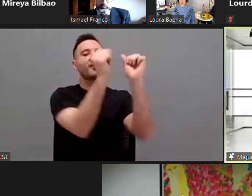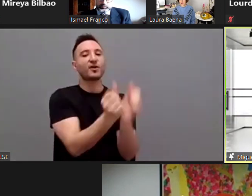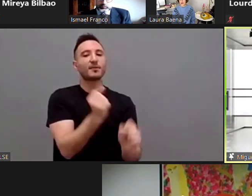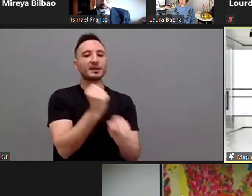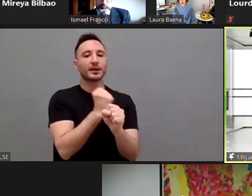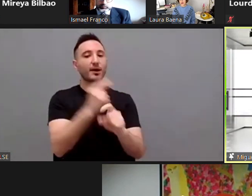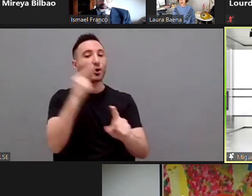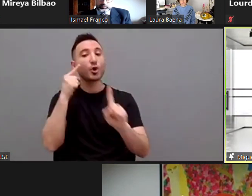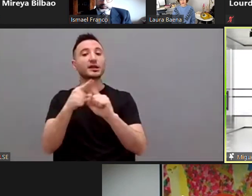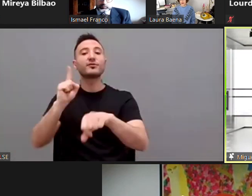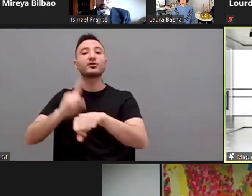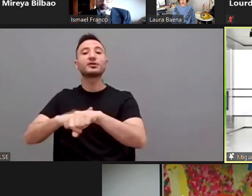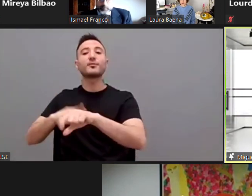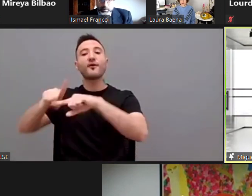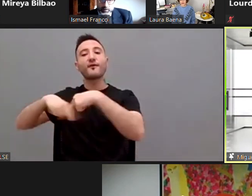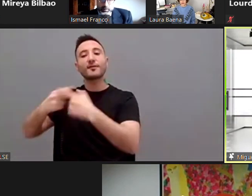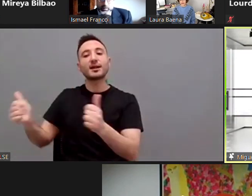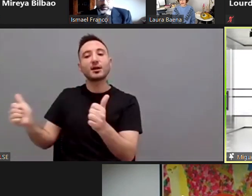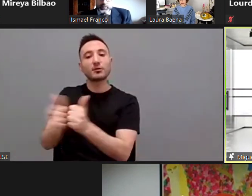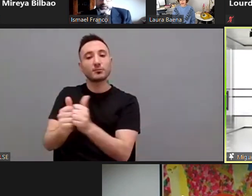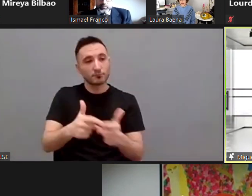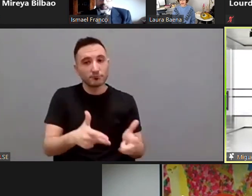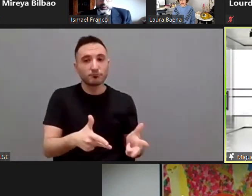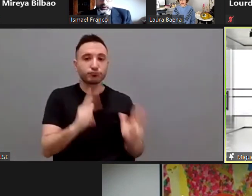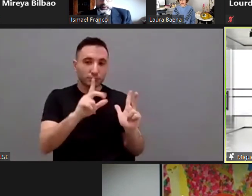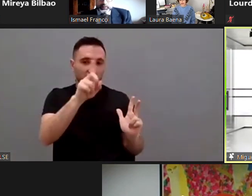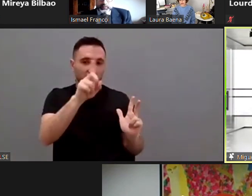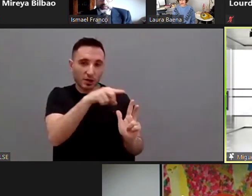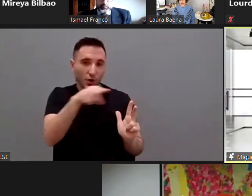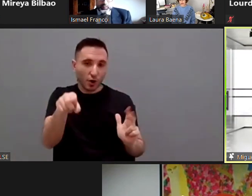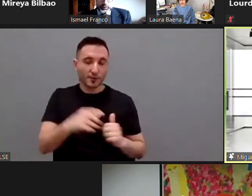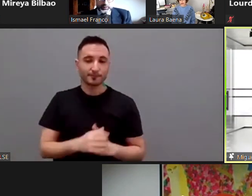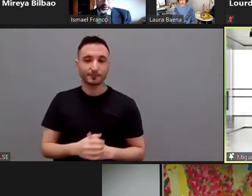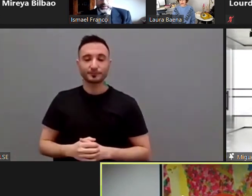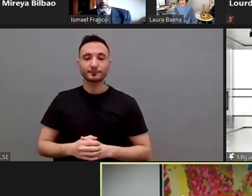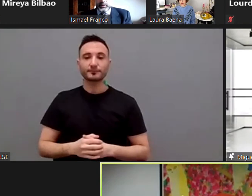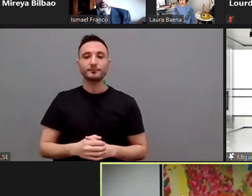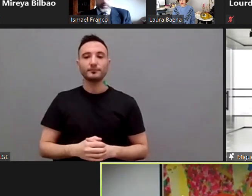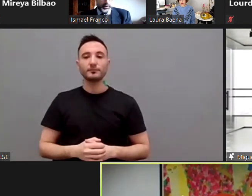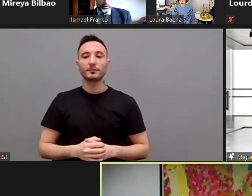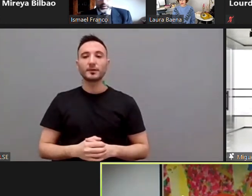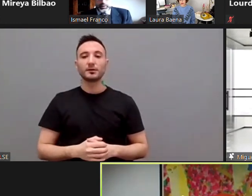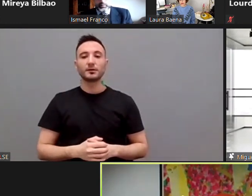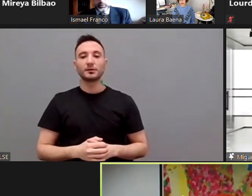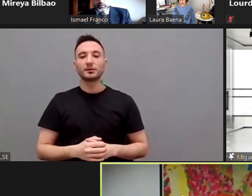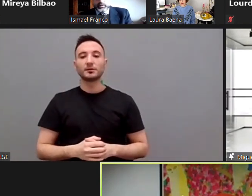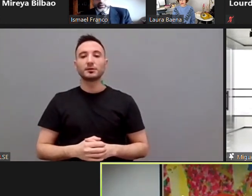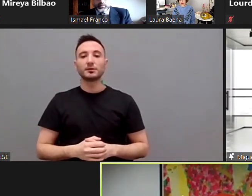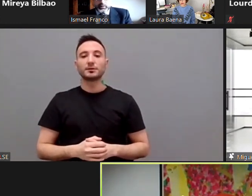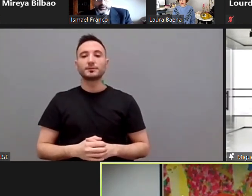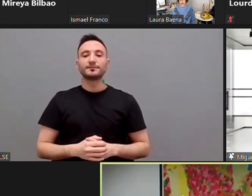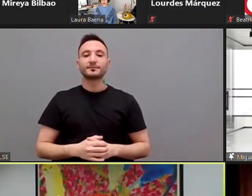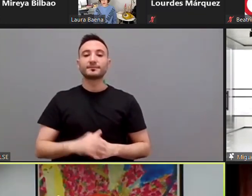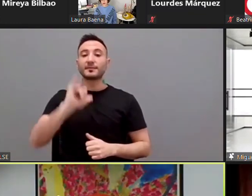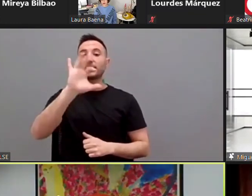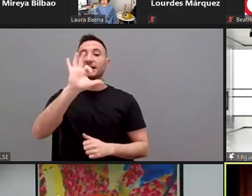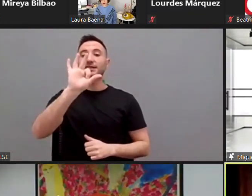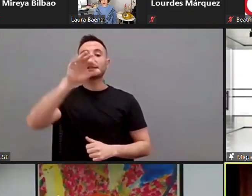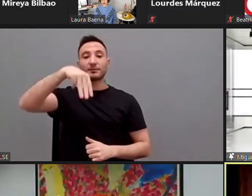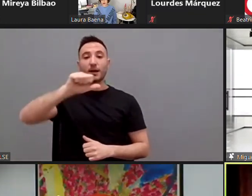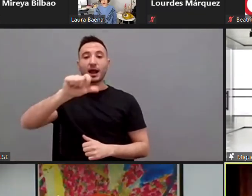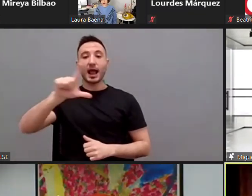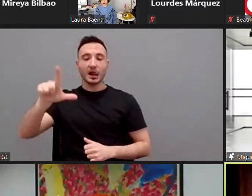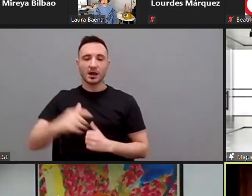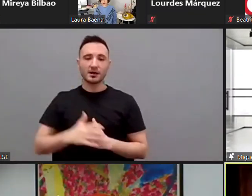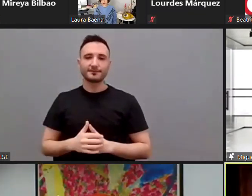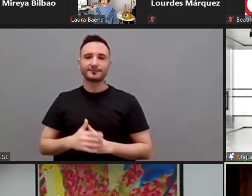conciliación? No. No sé si Sabina Pues, o Ismael. sí, Yo creo que mejor Ismael, sí. Ismael. Claro, como se